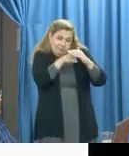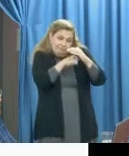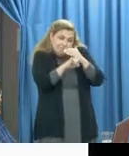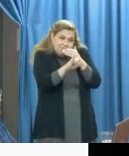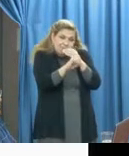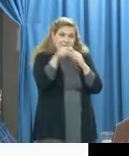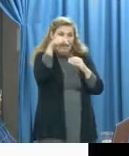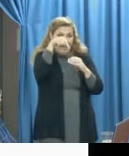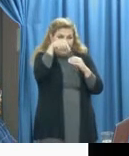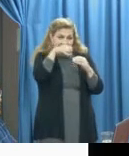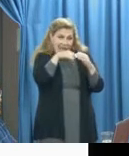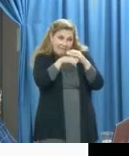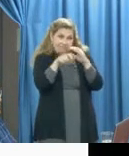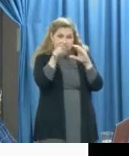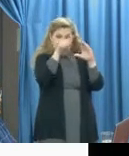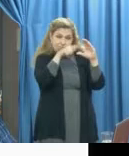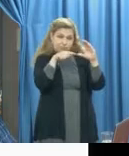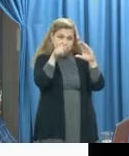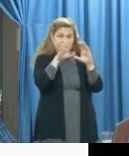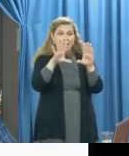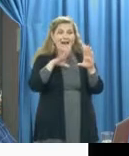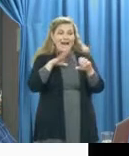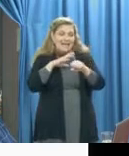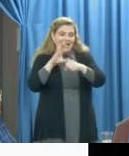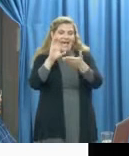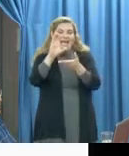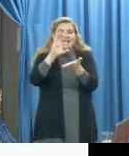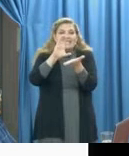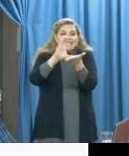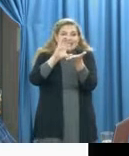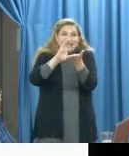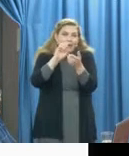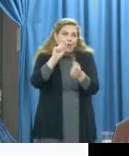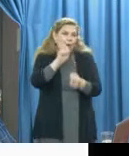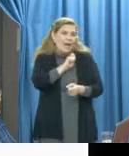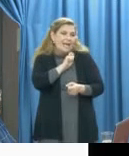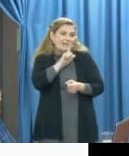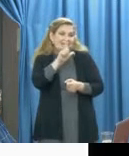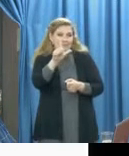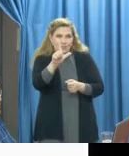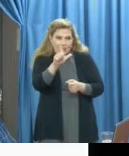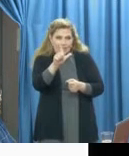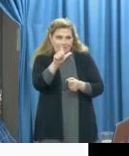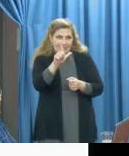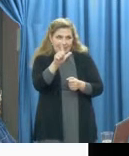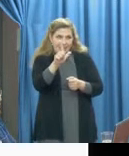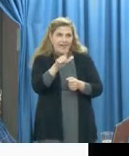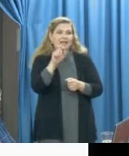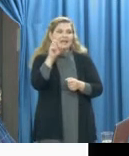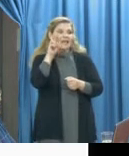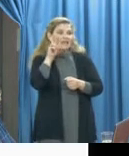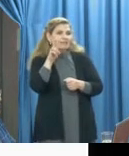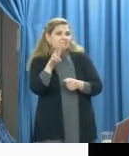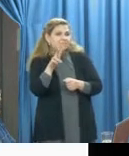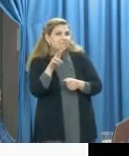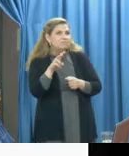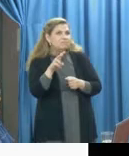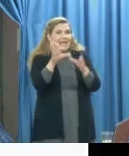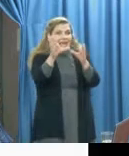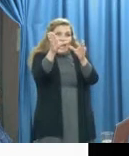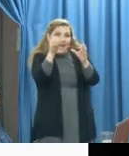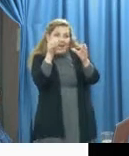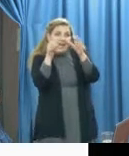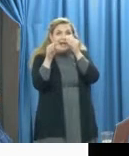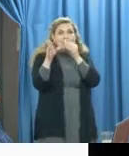oído interno tiene células especializadas que van a registrar la audición para